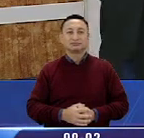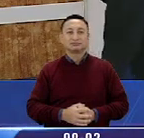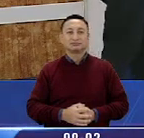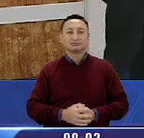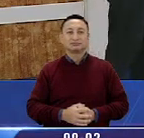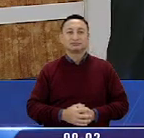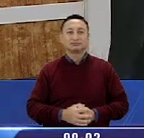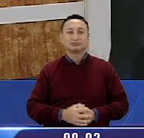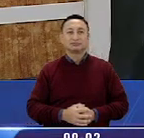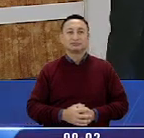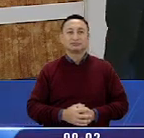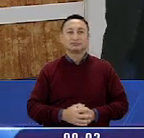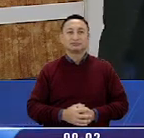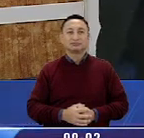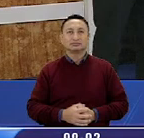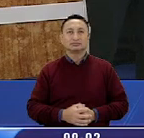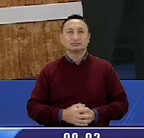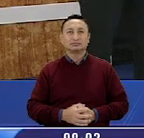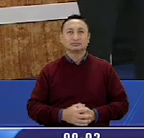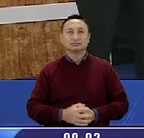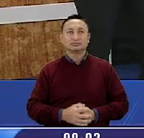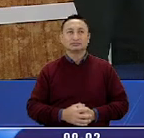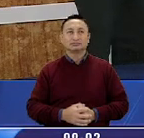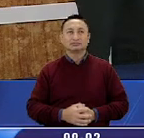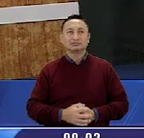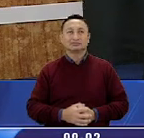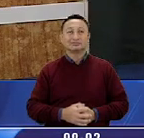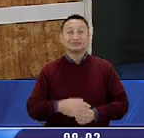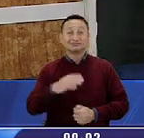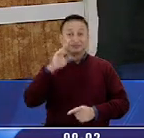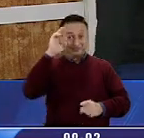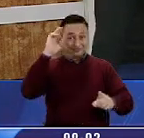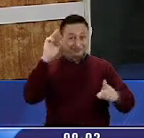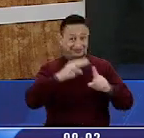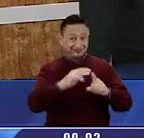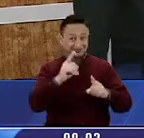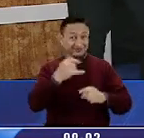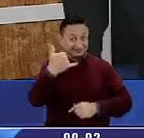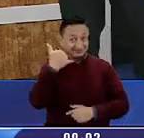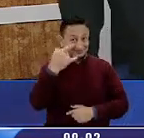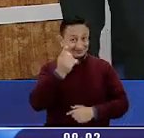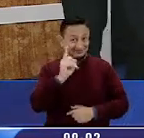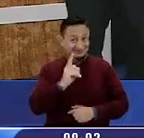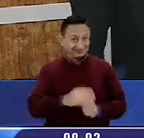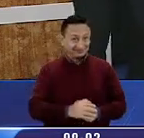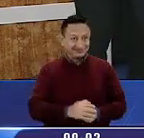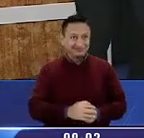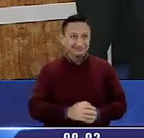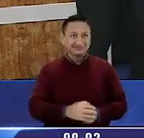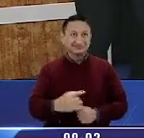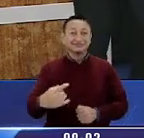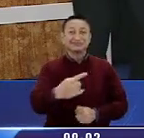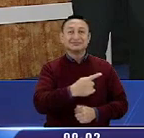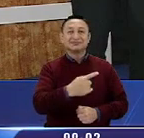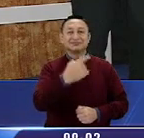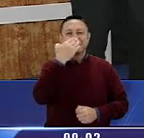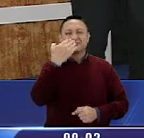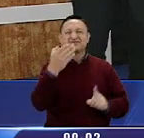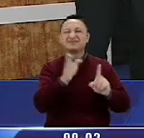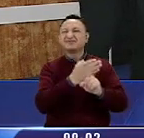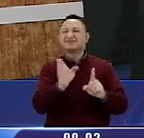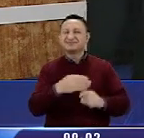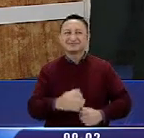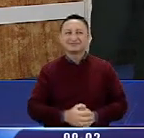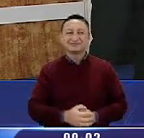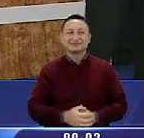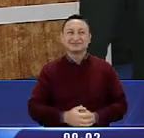099-518-4793. Sí, no llamen y nos escriben mejor al WhatsApp, porque ahí es mucho más fácil, ahí ya queda la información. No hay que dejarlo. Me llame, ¿no es cierto? Oigan,